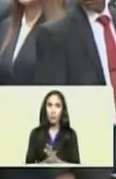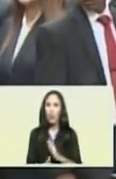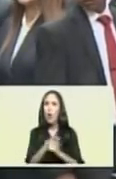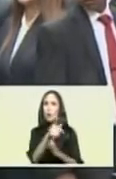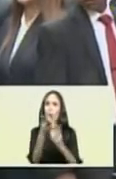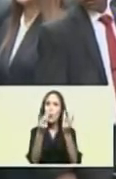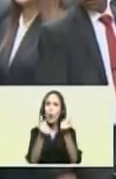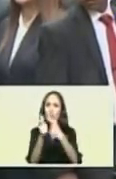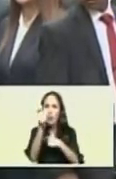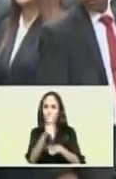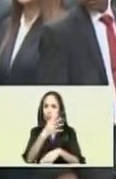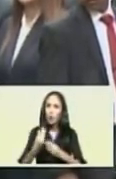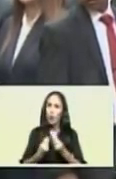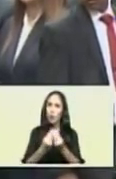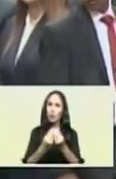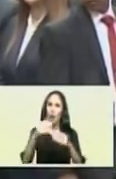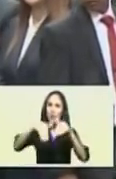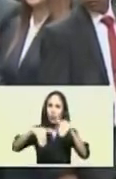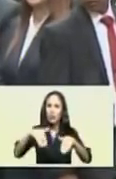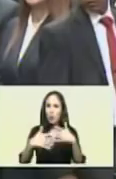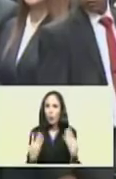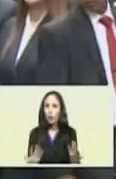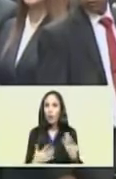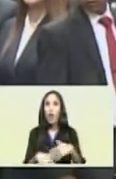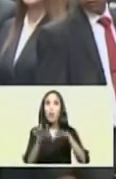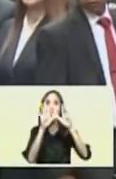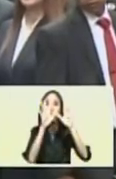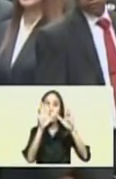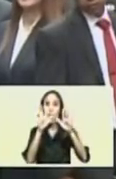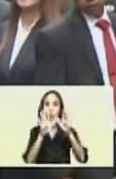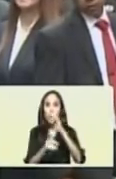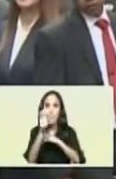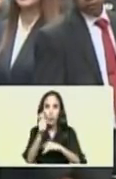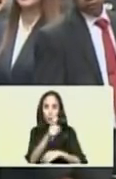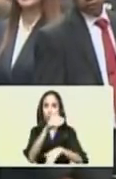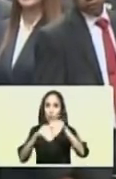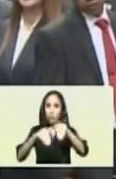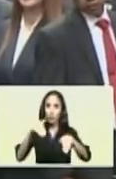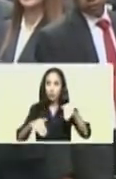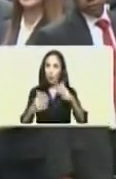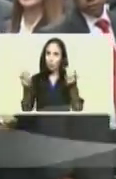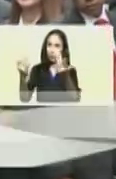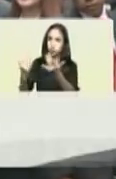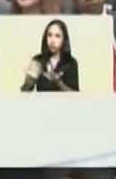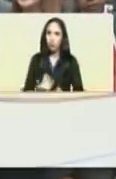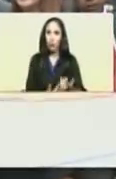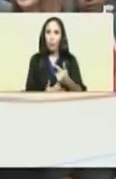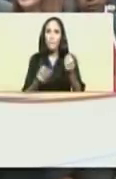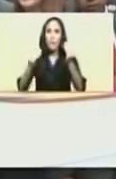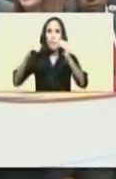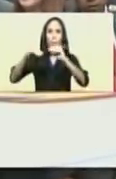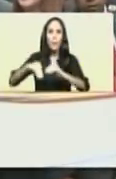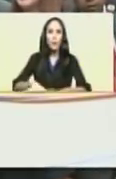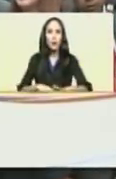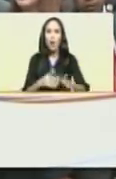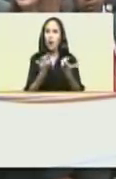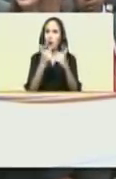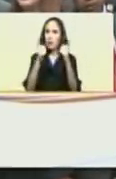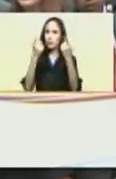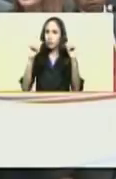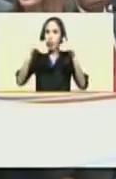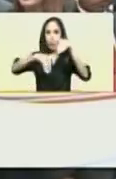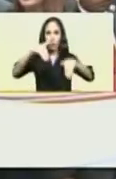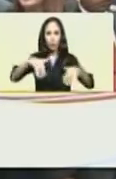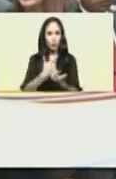votar tú 10 cuánto va a llevar a votar tu 10 a votar libremente